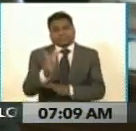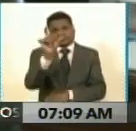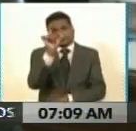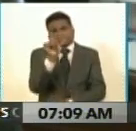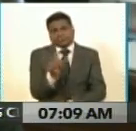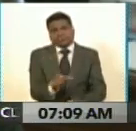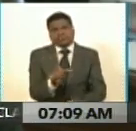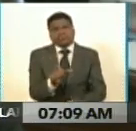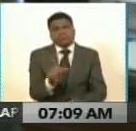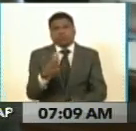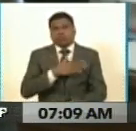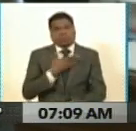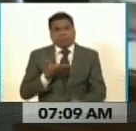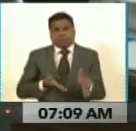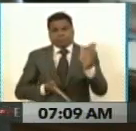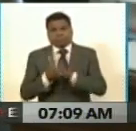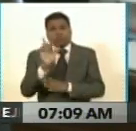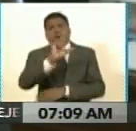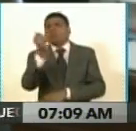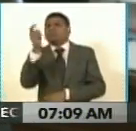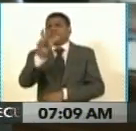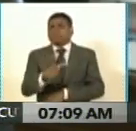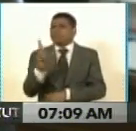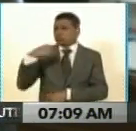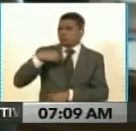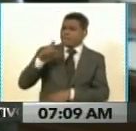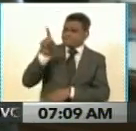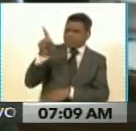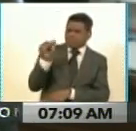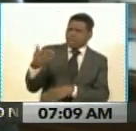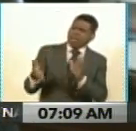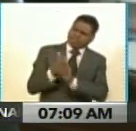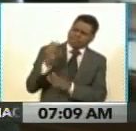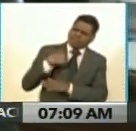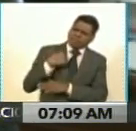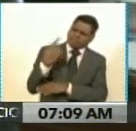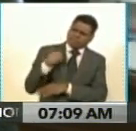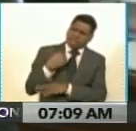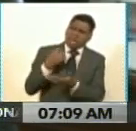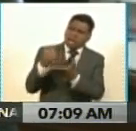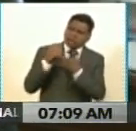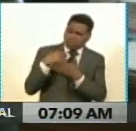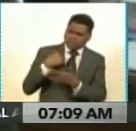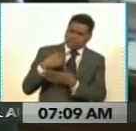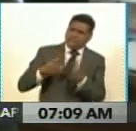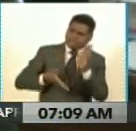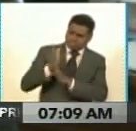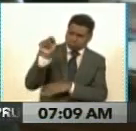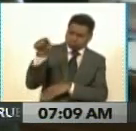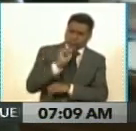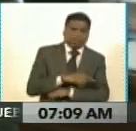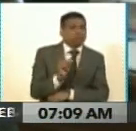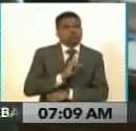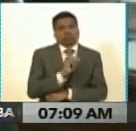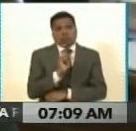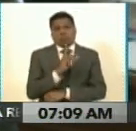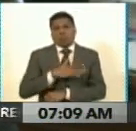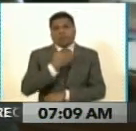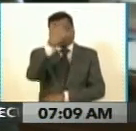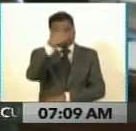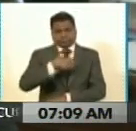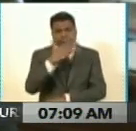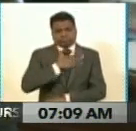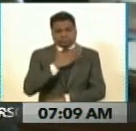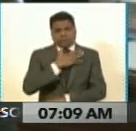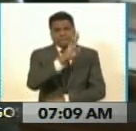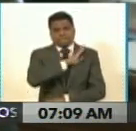no puede mandar a nadie o un documento notariado registrado es personal la transacción ia su